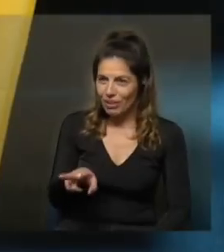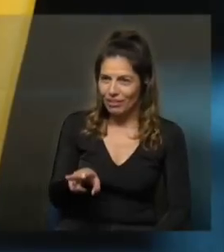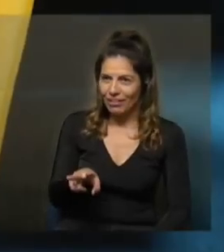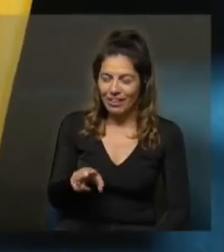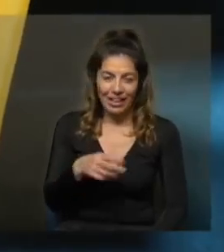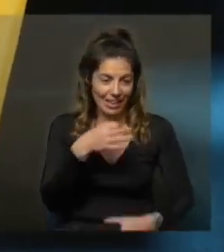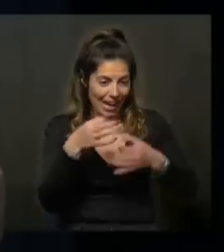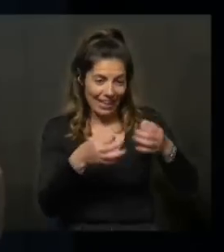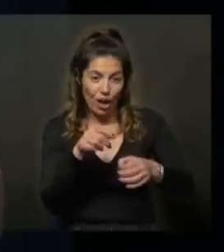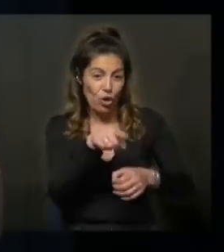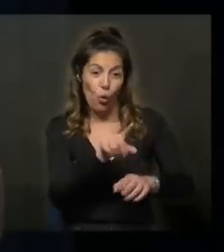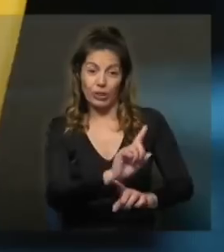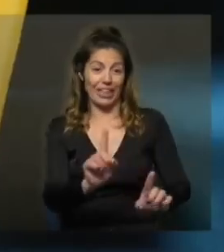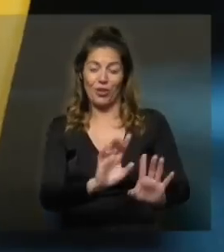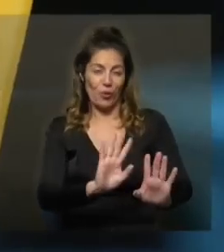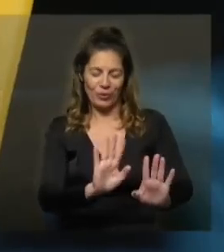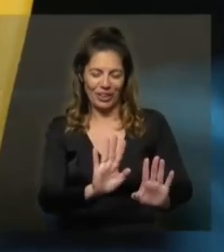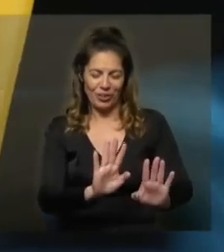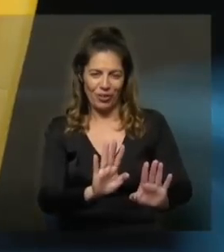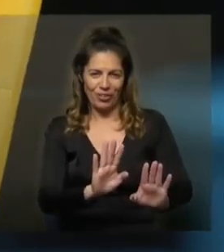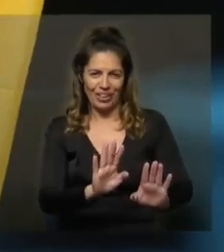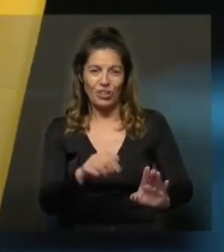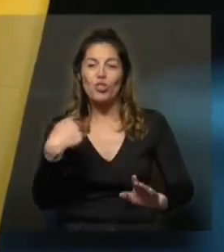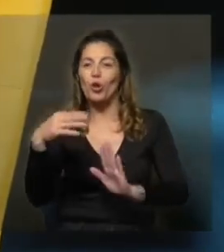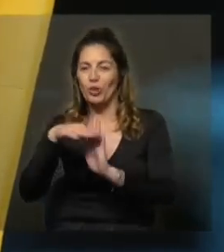no no no no es para no es para usted